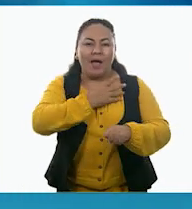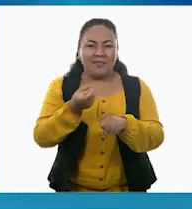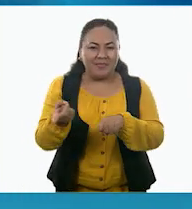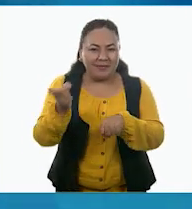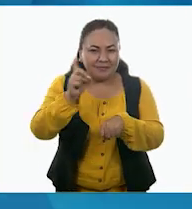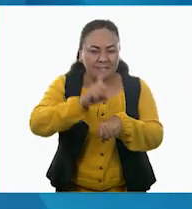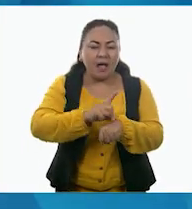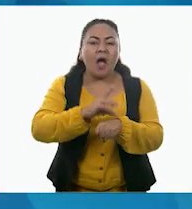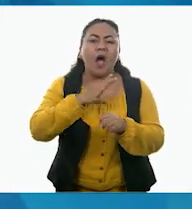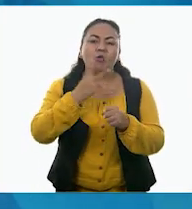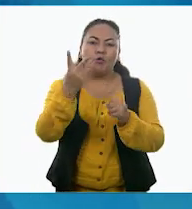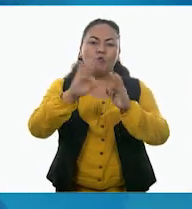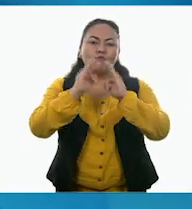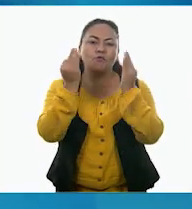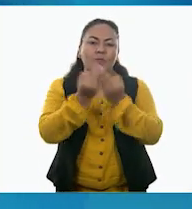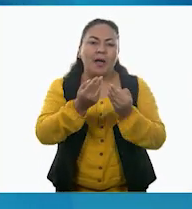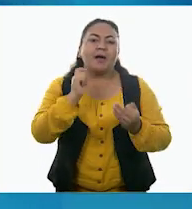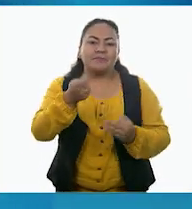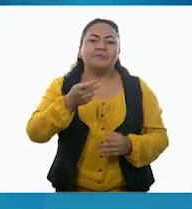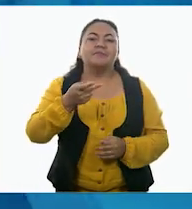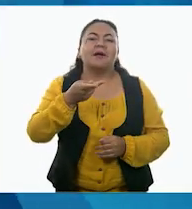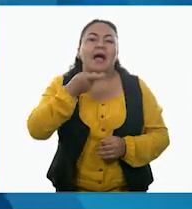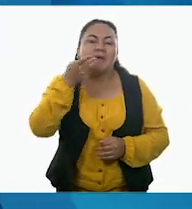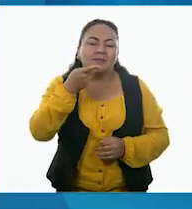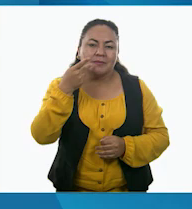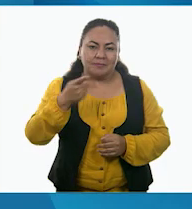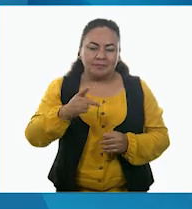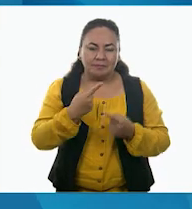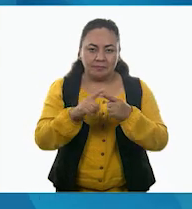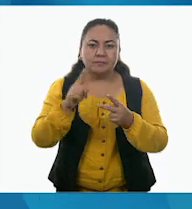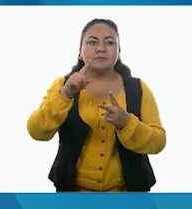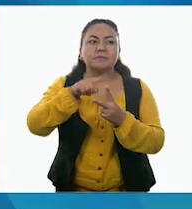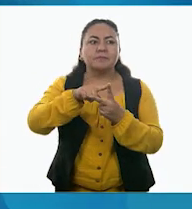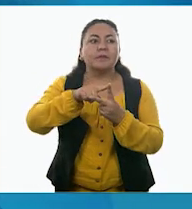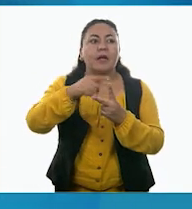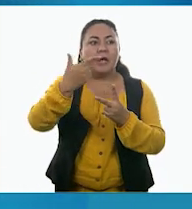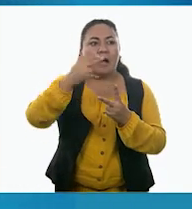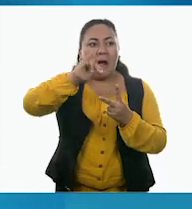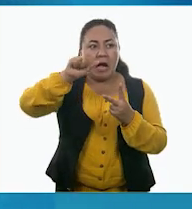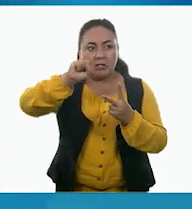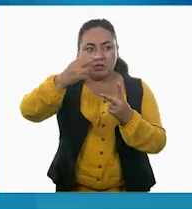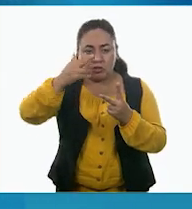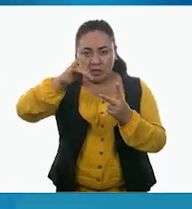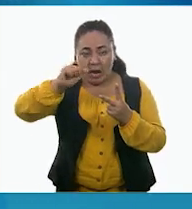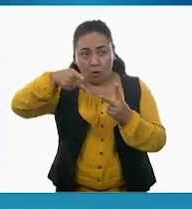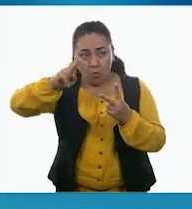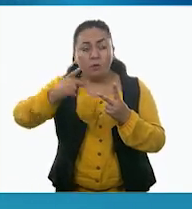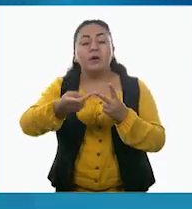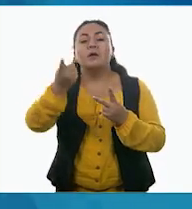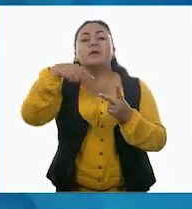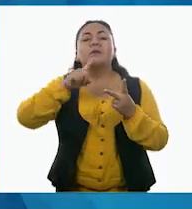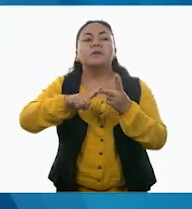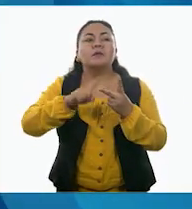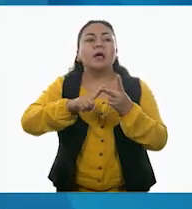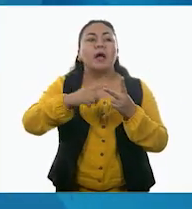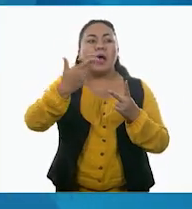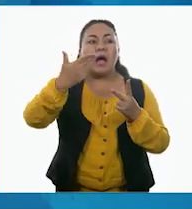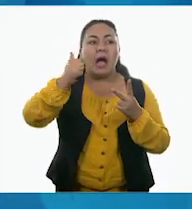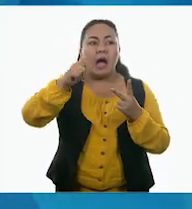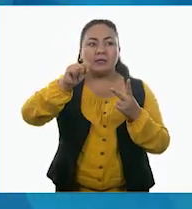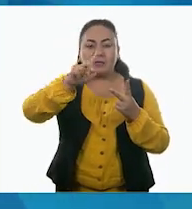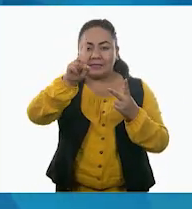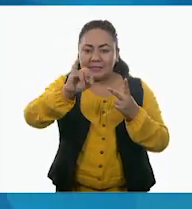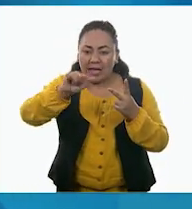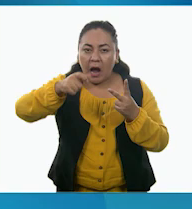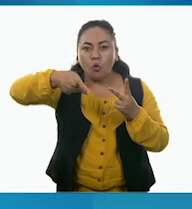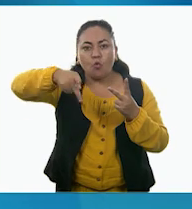hay dos formas. La primera es Hashiaku, la segunda es Hatiaku,